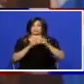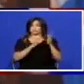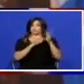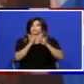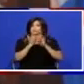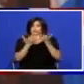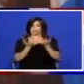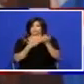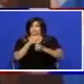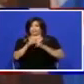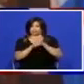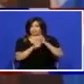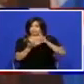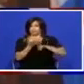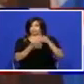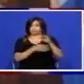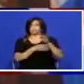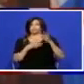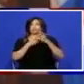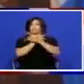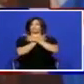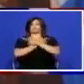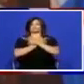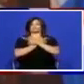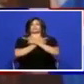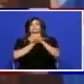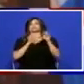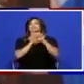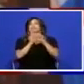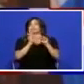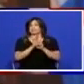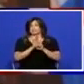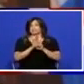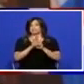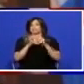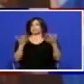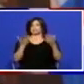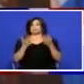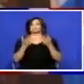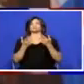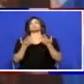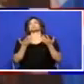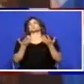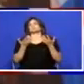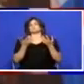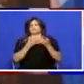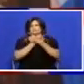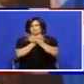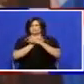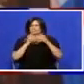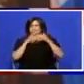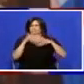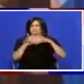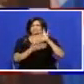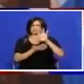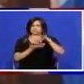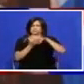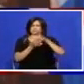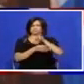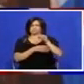abril de este mismo año, los pensionados y jubilados del Estado que reciben la pensión mínima de 5